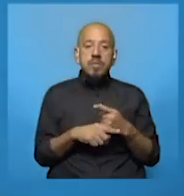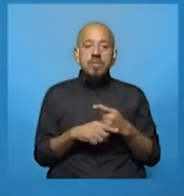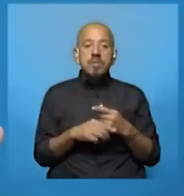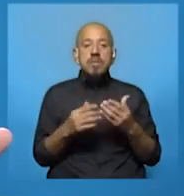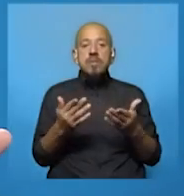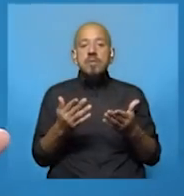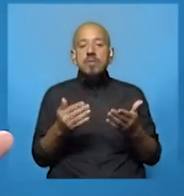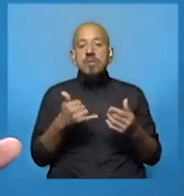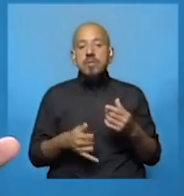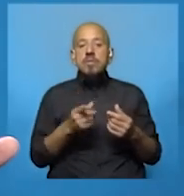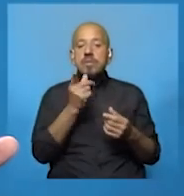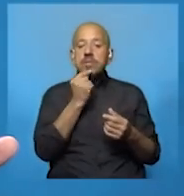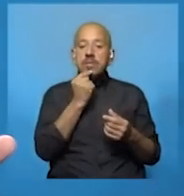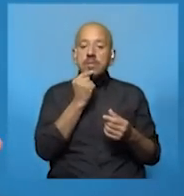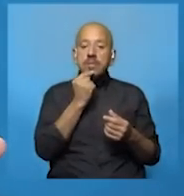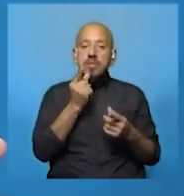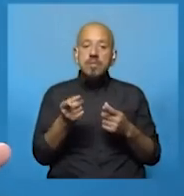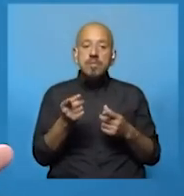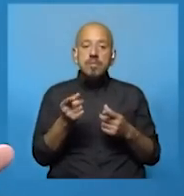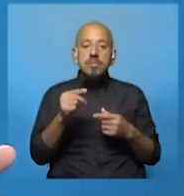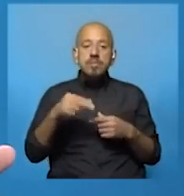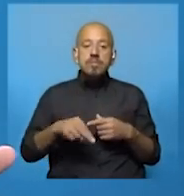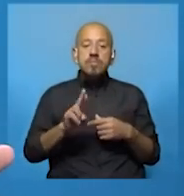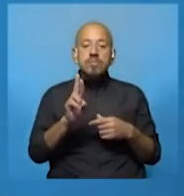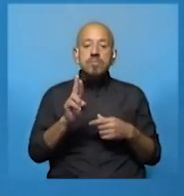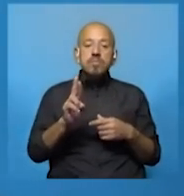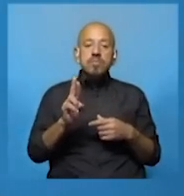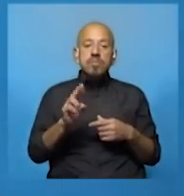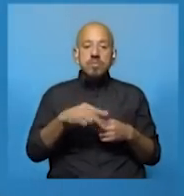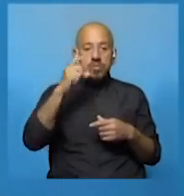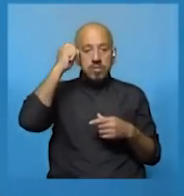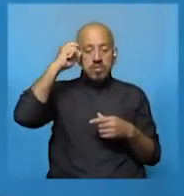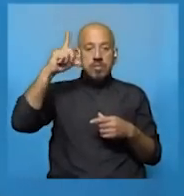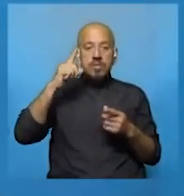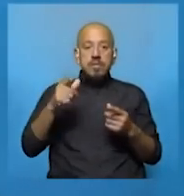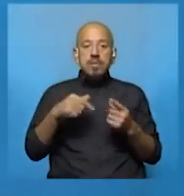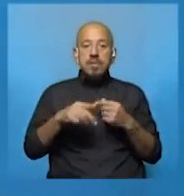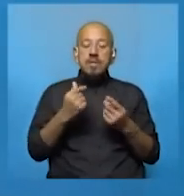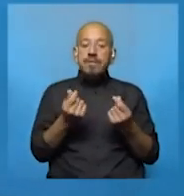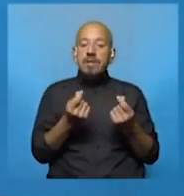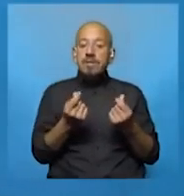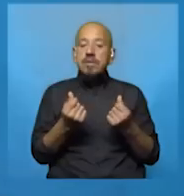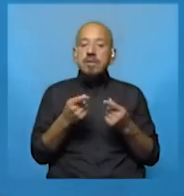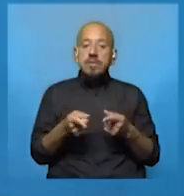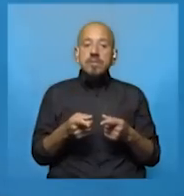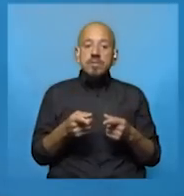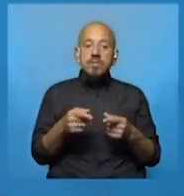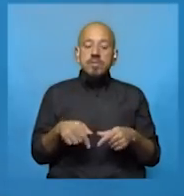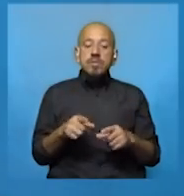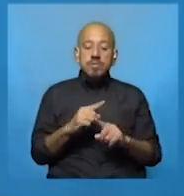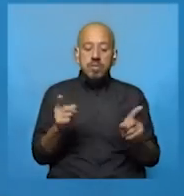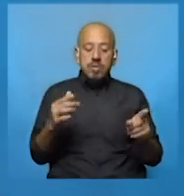tienen que tener la policía una unidad de inteligencia financiera para perseguir el dinero y eso son cosas que no ocurren